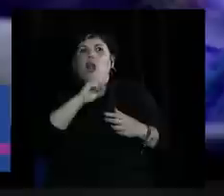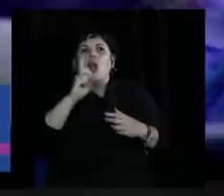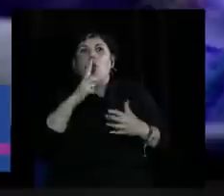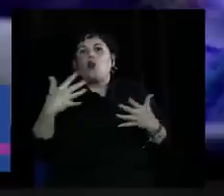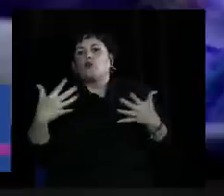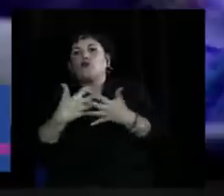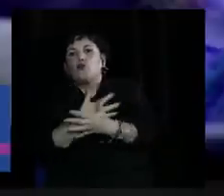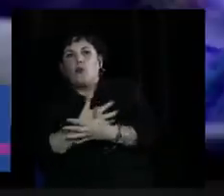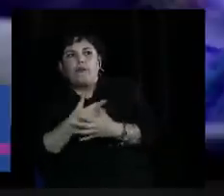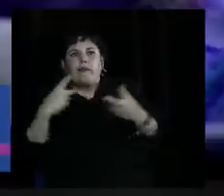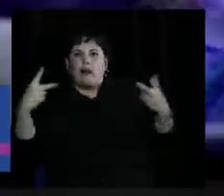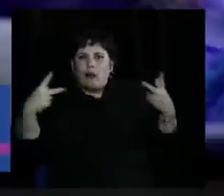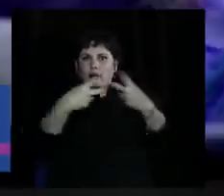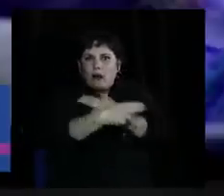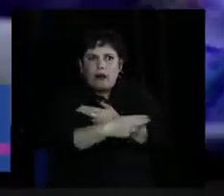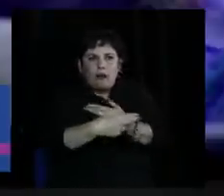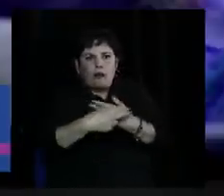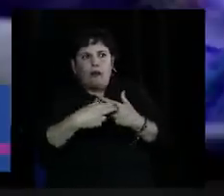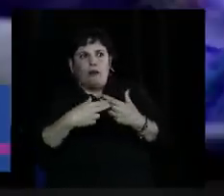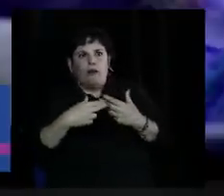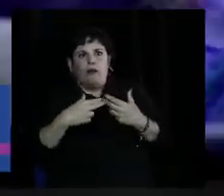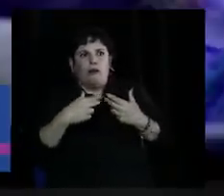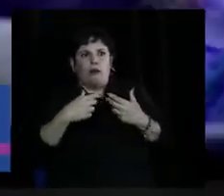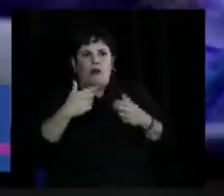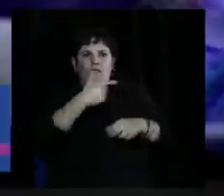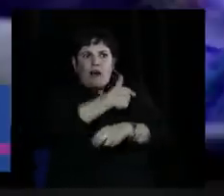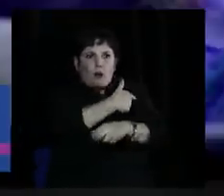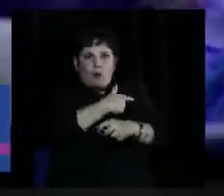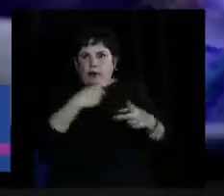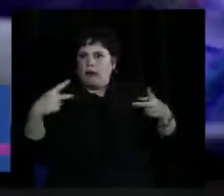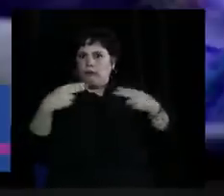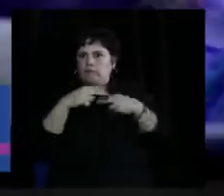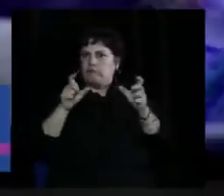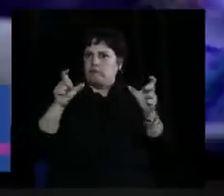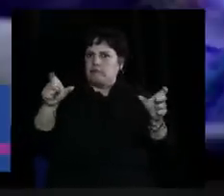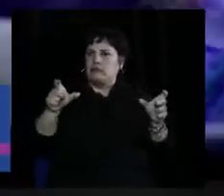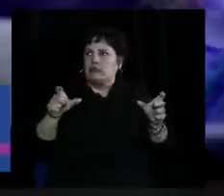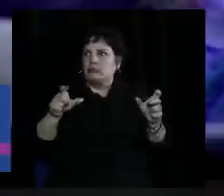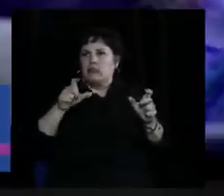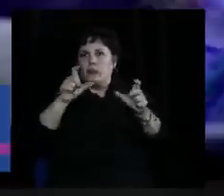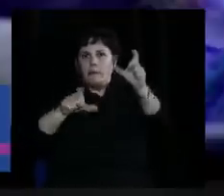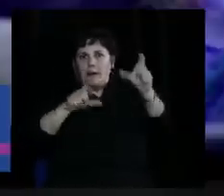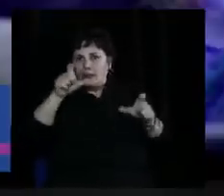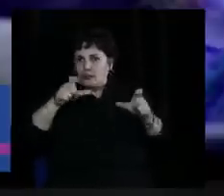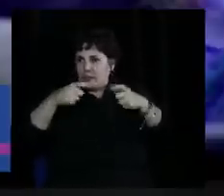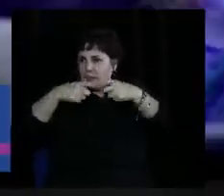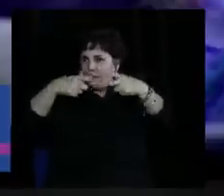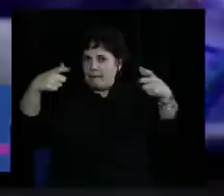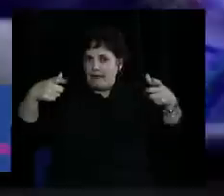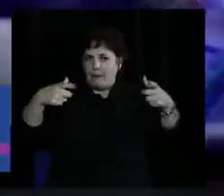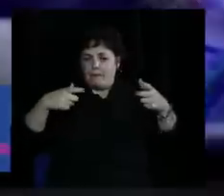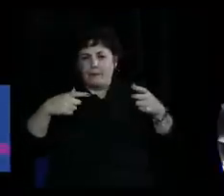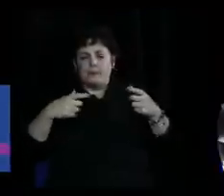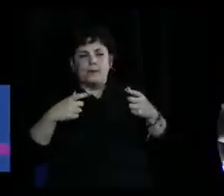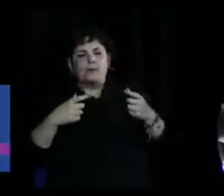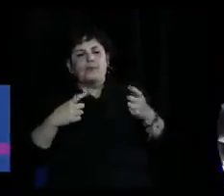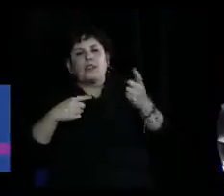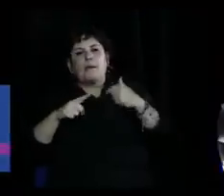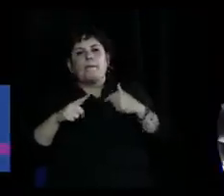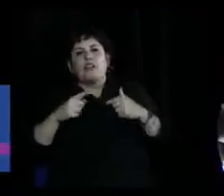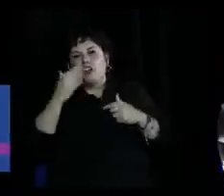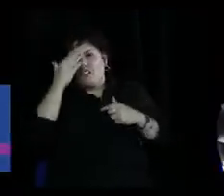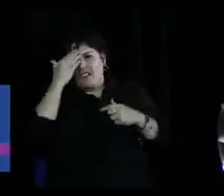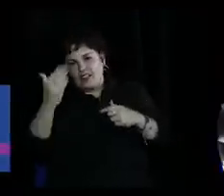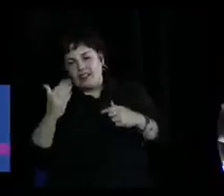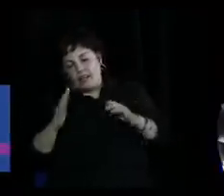la restricción en el suministro de vacunas que están sufriendo los países que tienen poblaciones muy superiores, ¿no? Está bien, pero bueno, pero la izquierda tiene